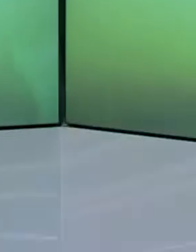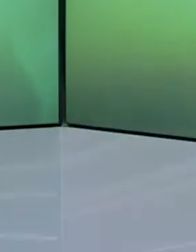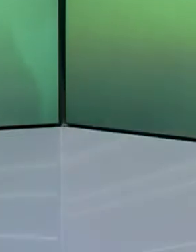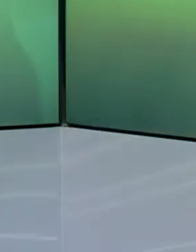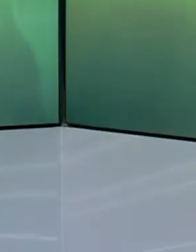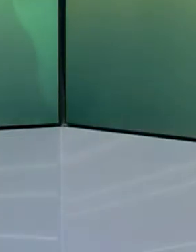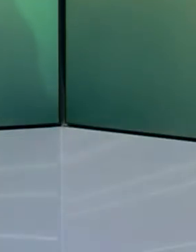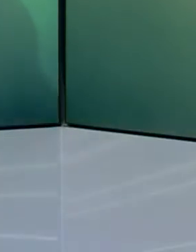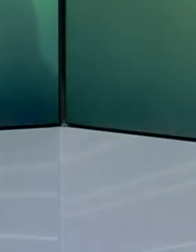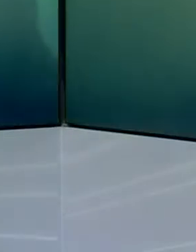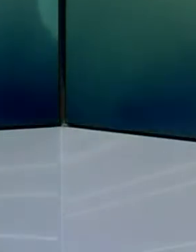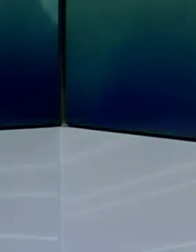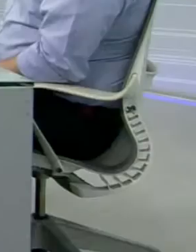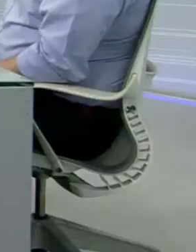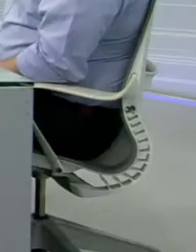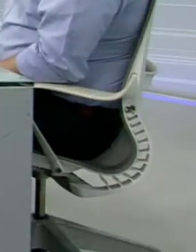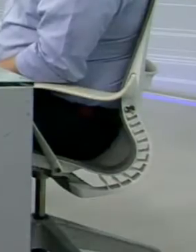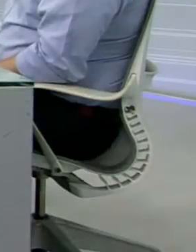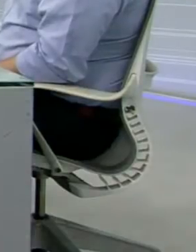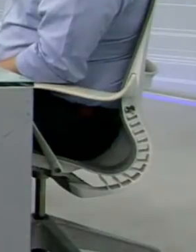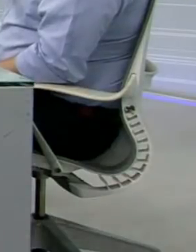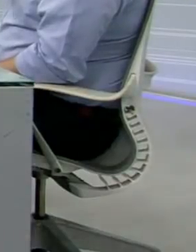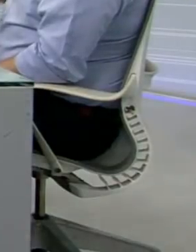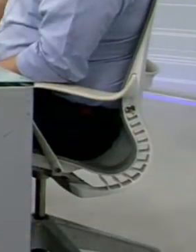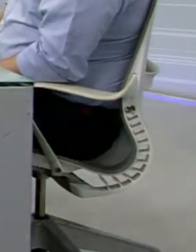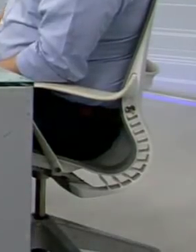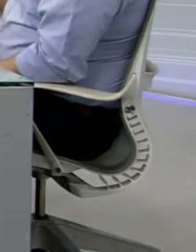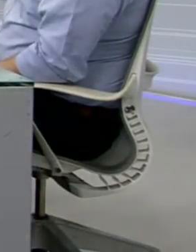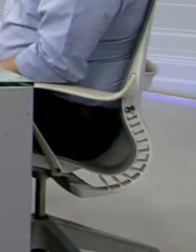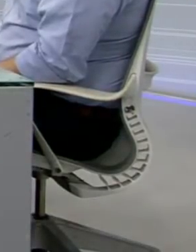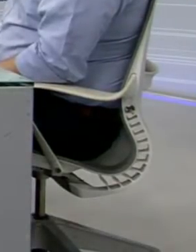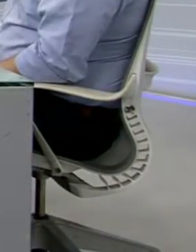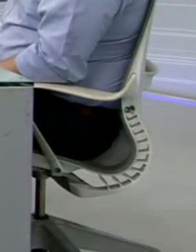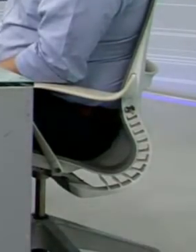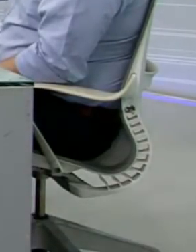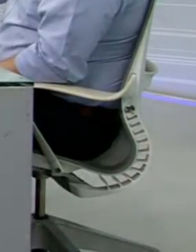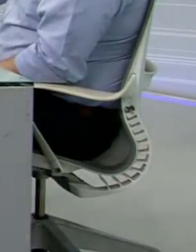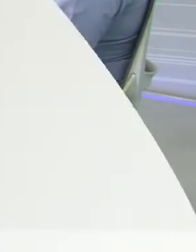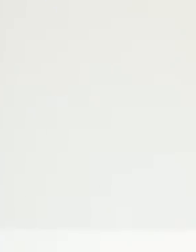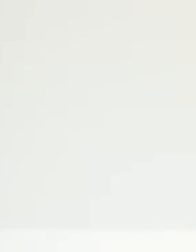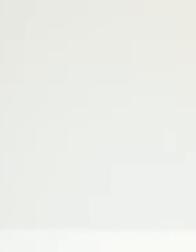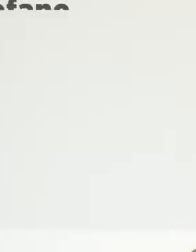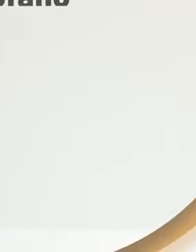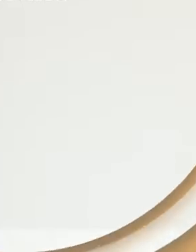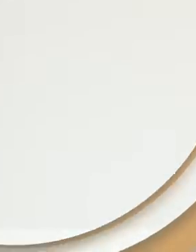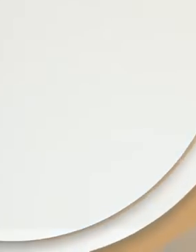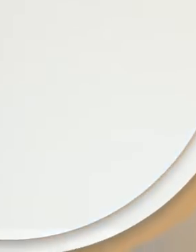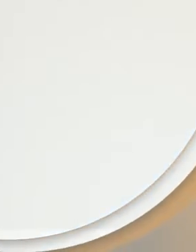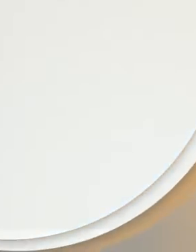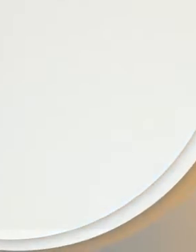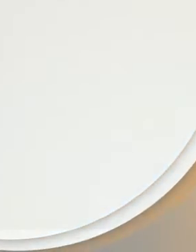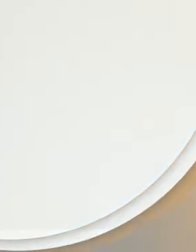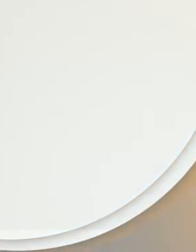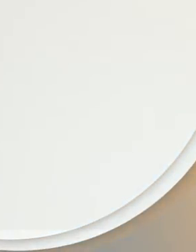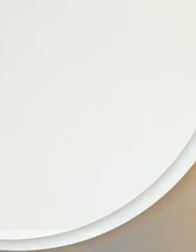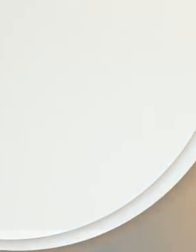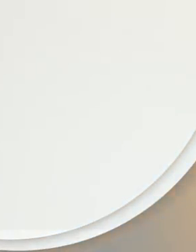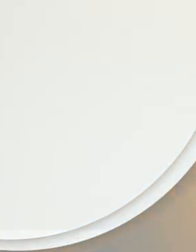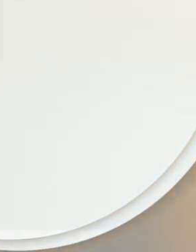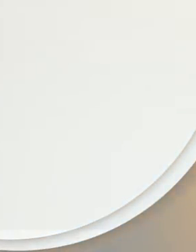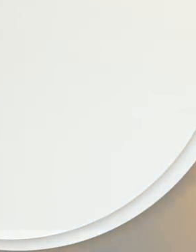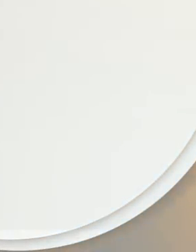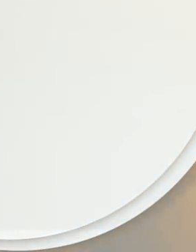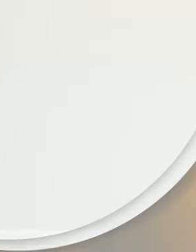personas. Una mirada hacia el mundo, porque abrió un diálogo con otras religiones, sobre todo orientales. Sacro y profano.